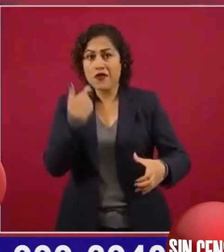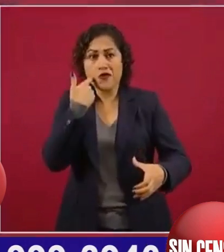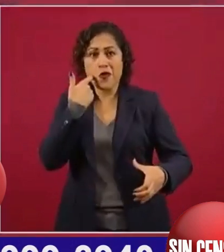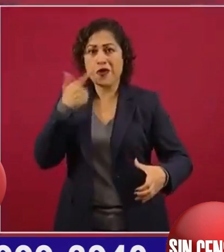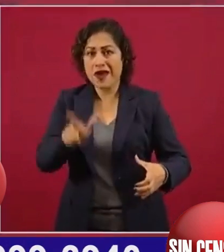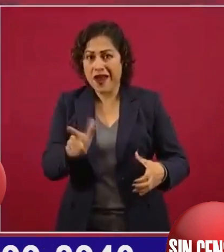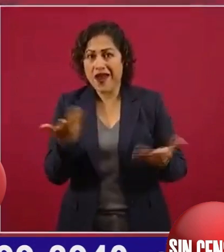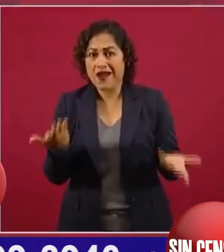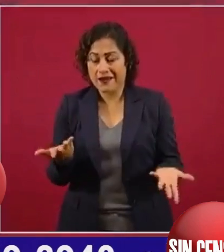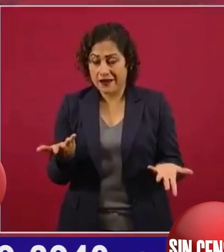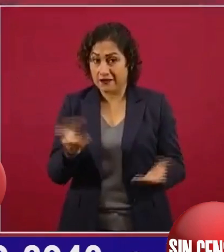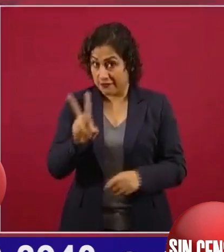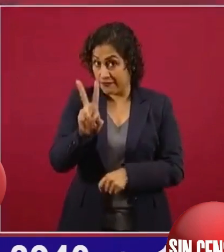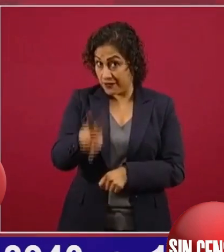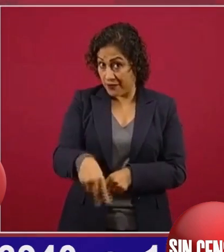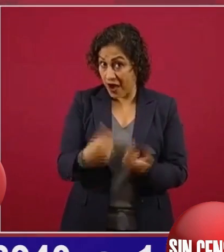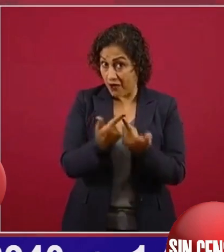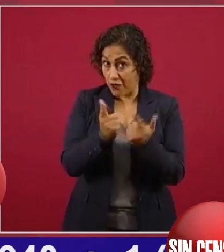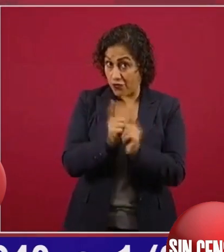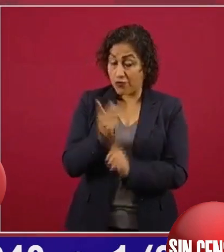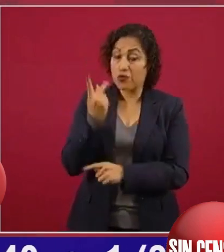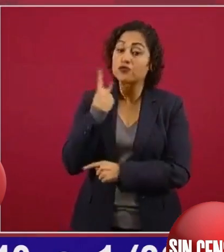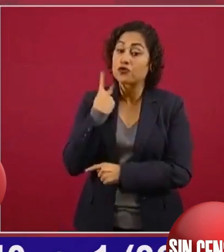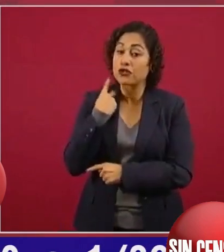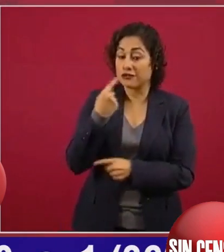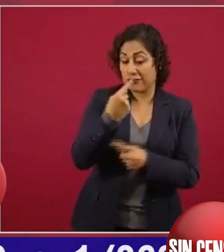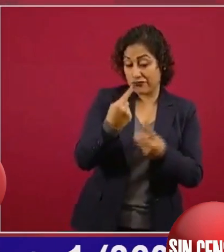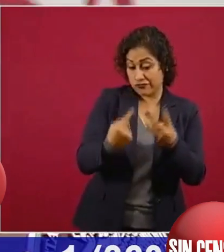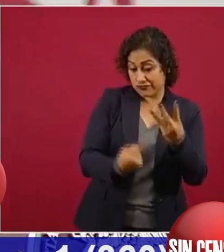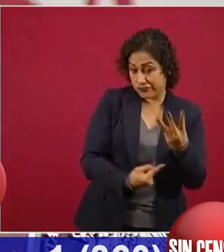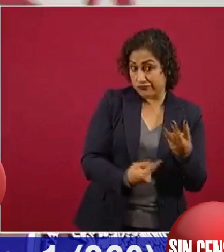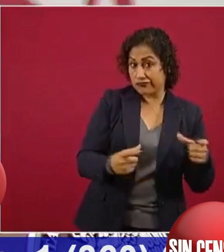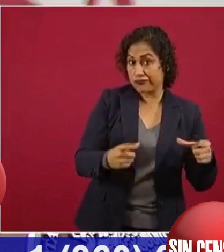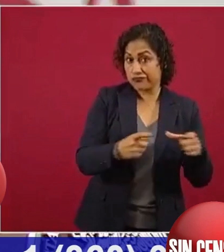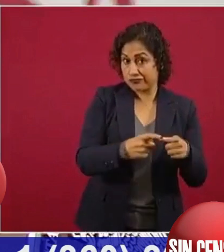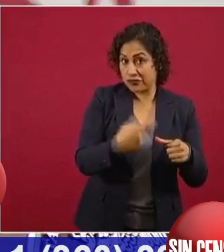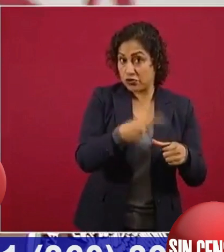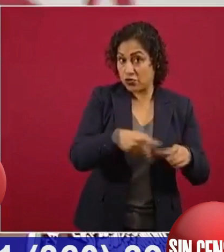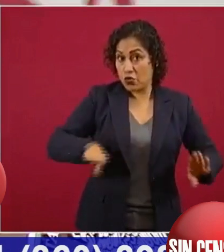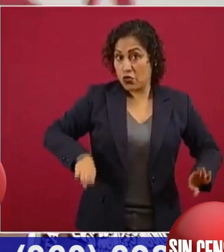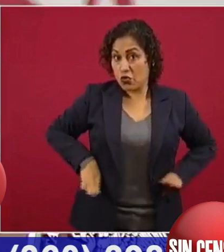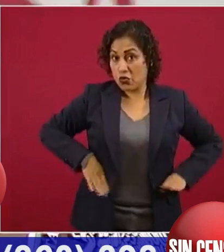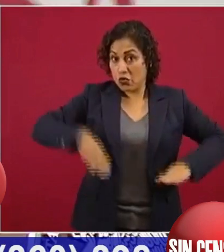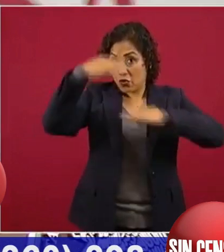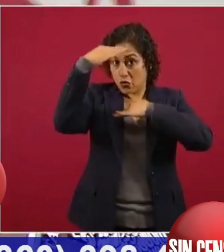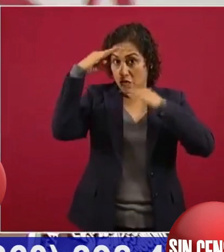Los de los partidos del conservadurismo.